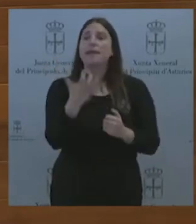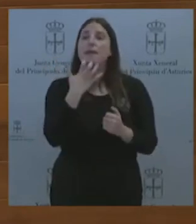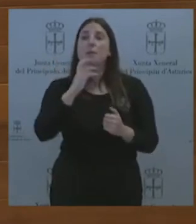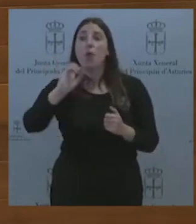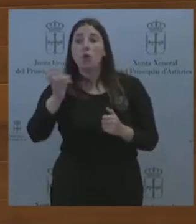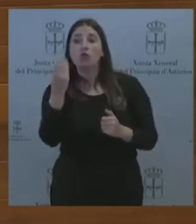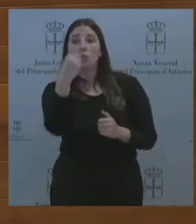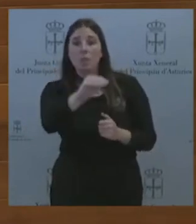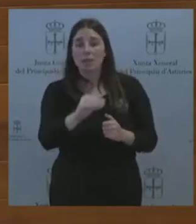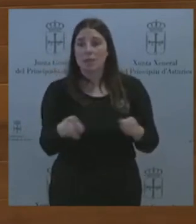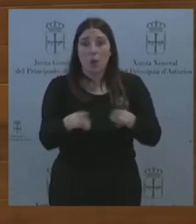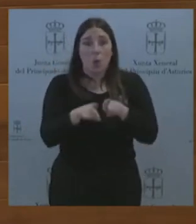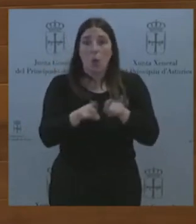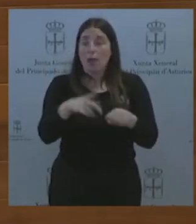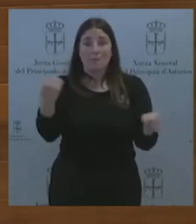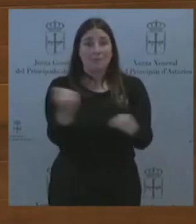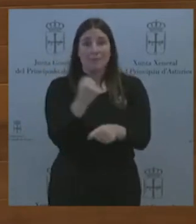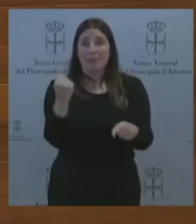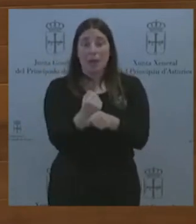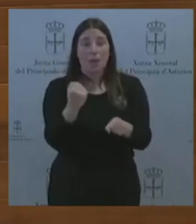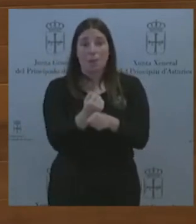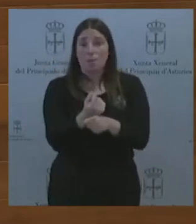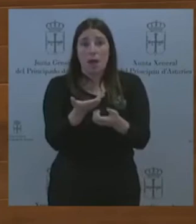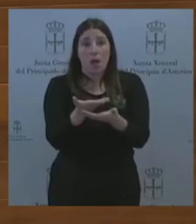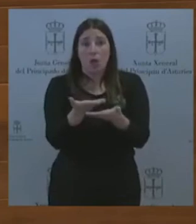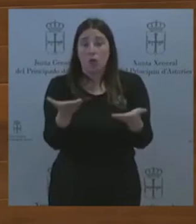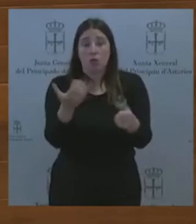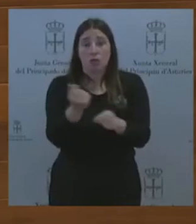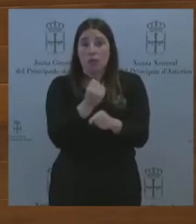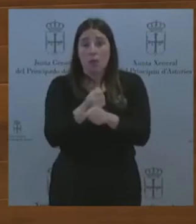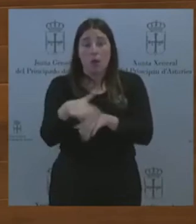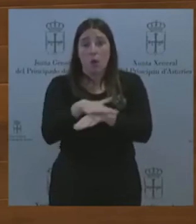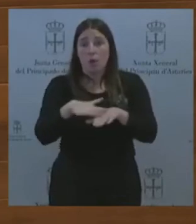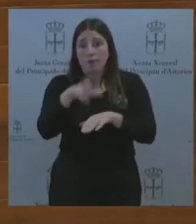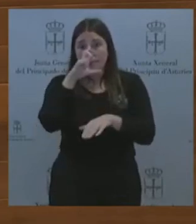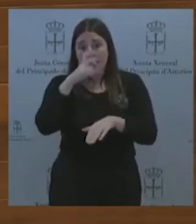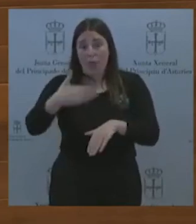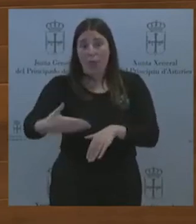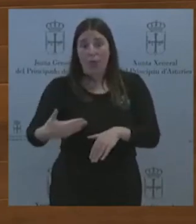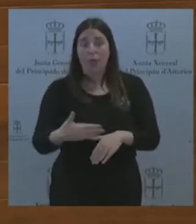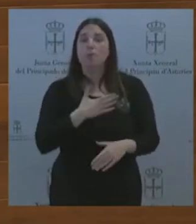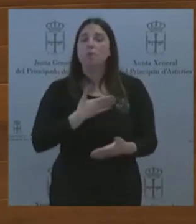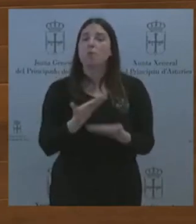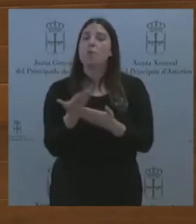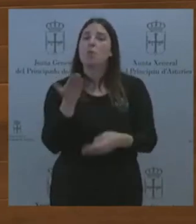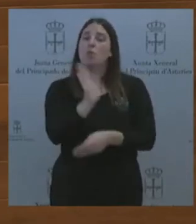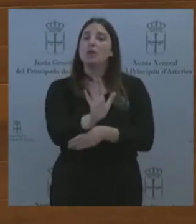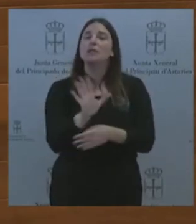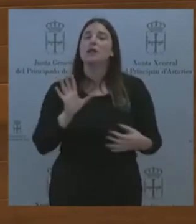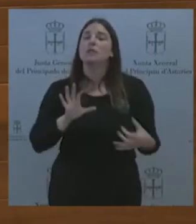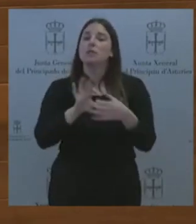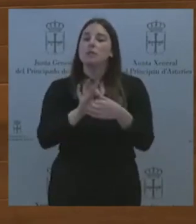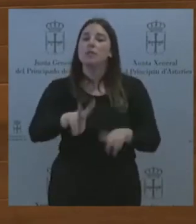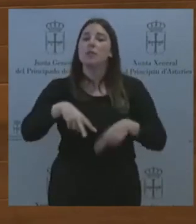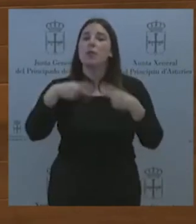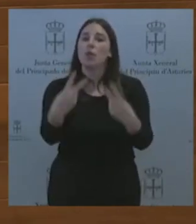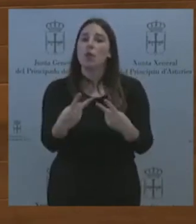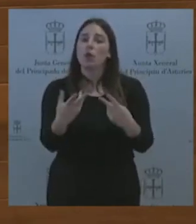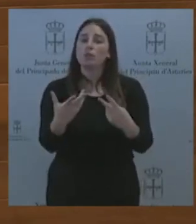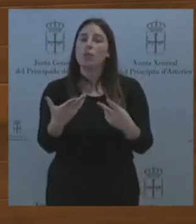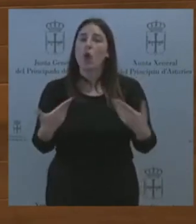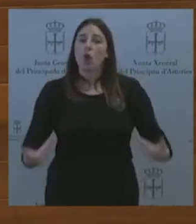Estado sobre las autonomías. En nuestra propuesta, que trata sobre la devolución de competencias al Estado, lo dejamos,